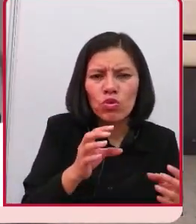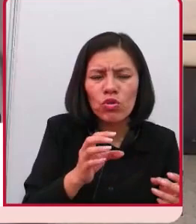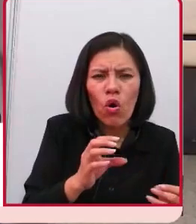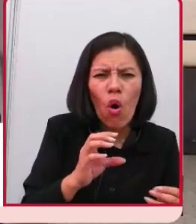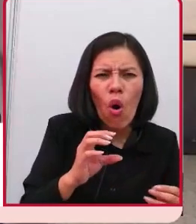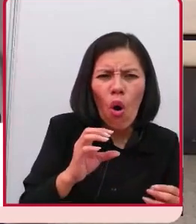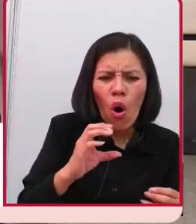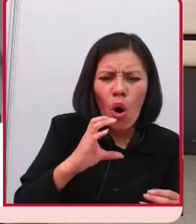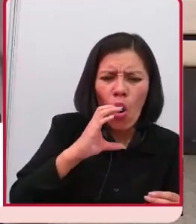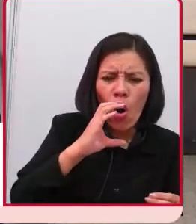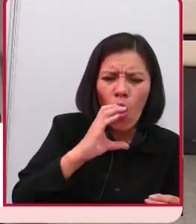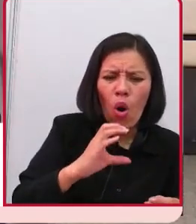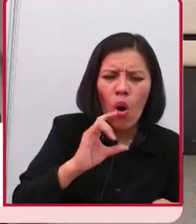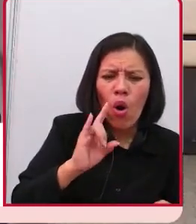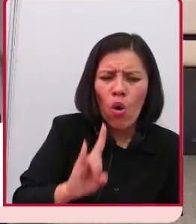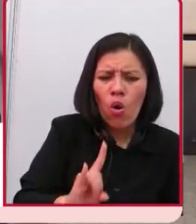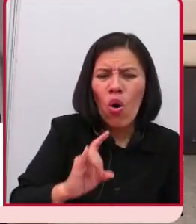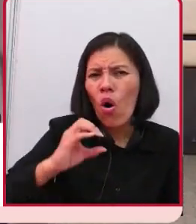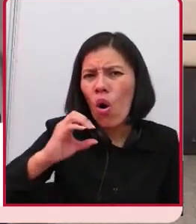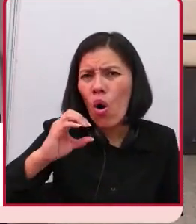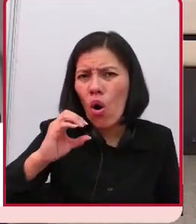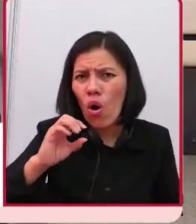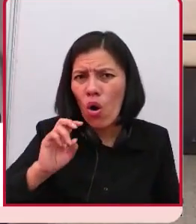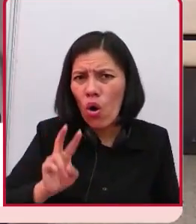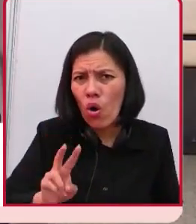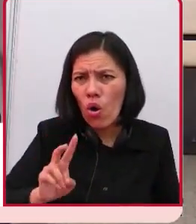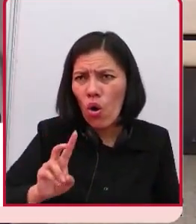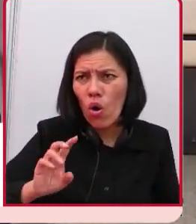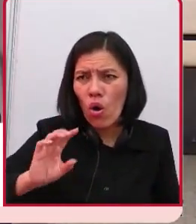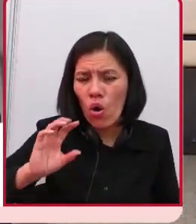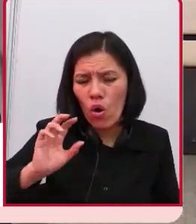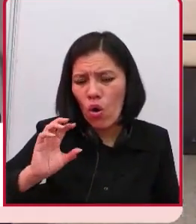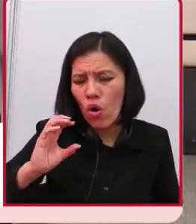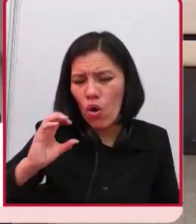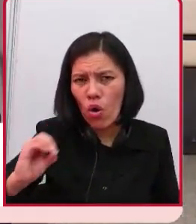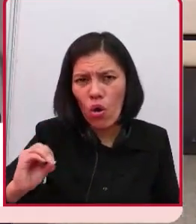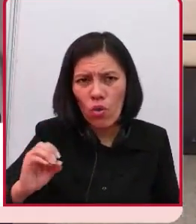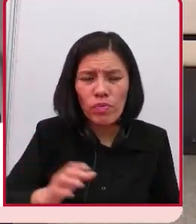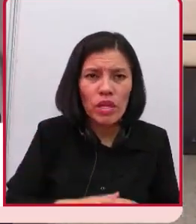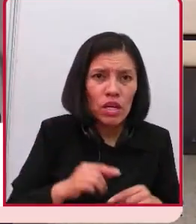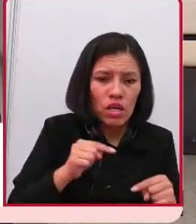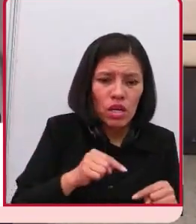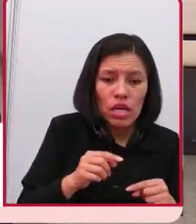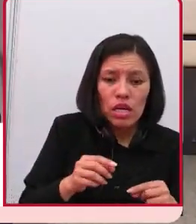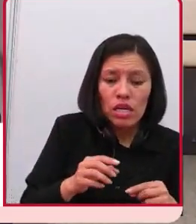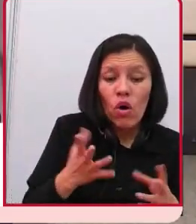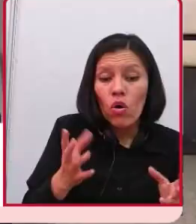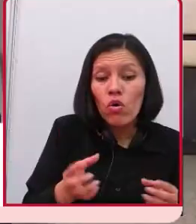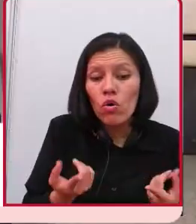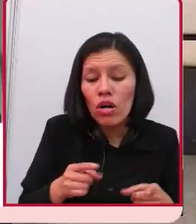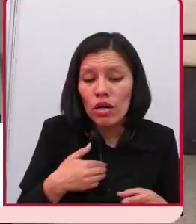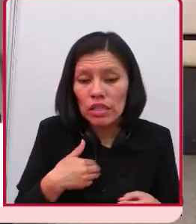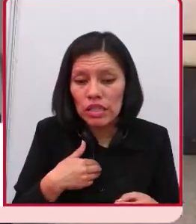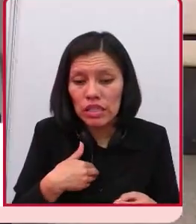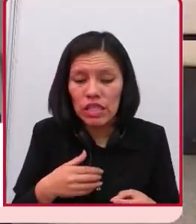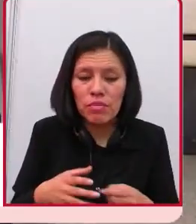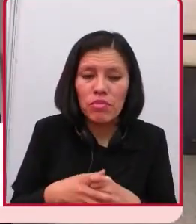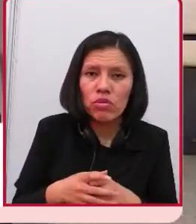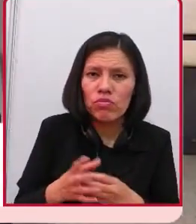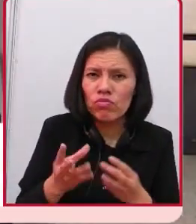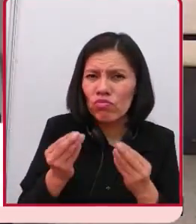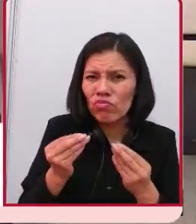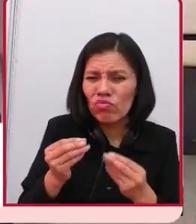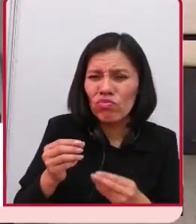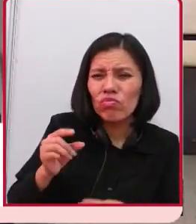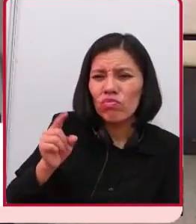calcio, perdón, de óxidos de cobre, que también afectan a la recuperación, o cuando tenemos silicatos de zinc, que también afectan a